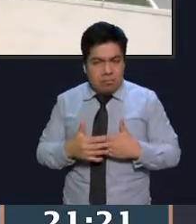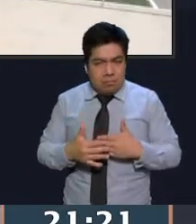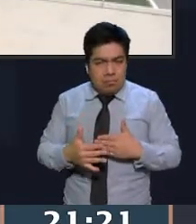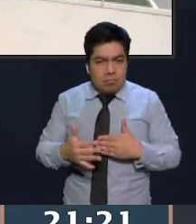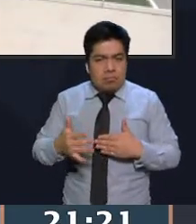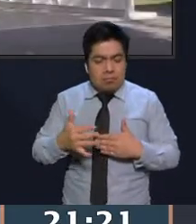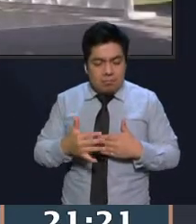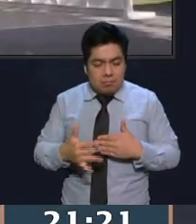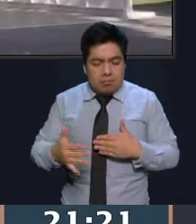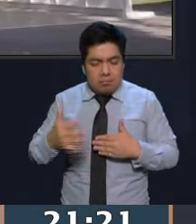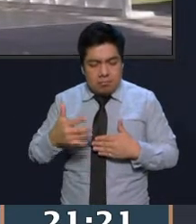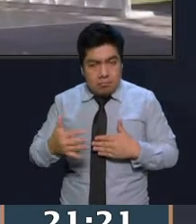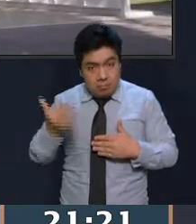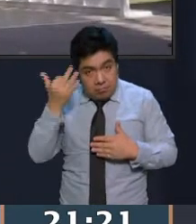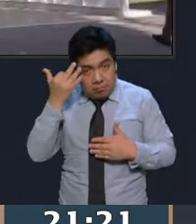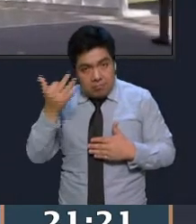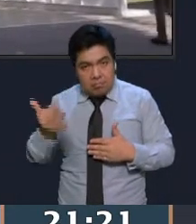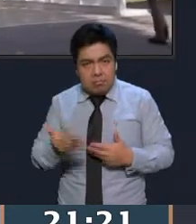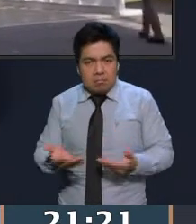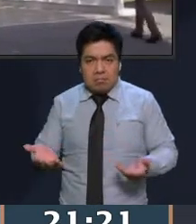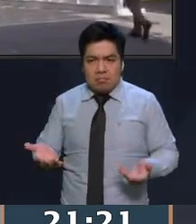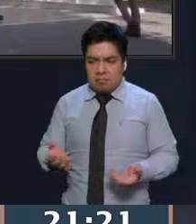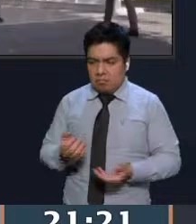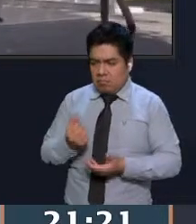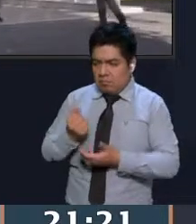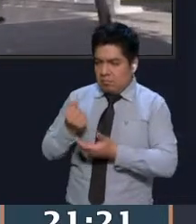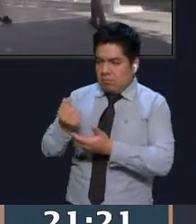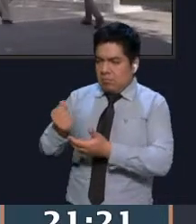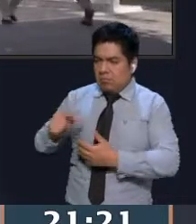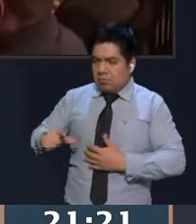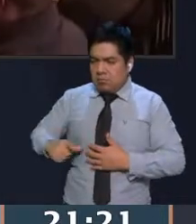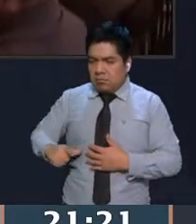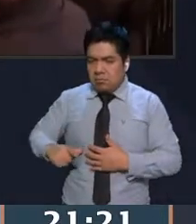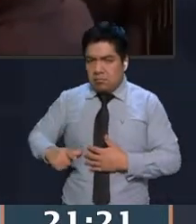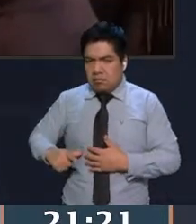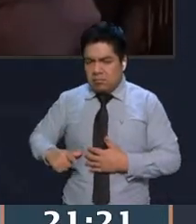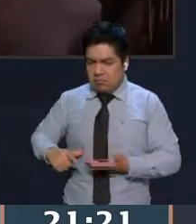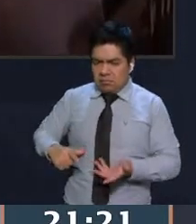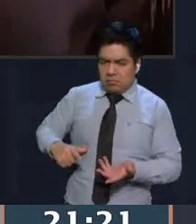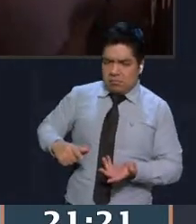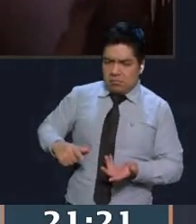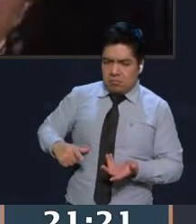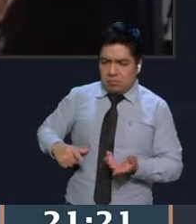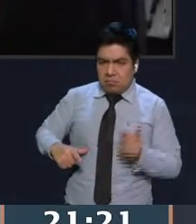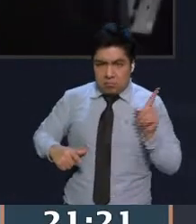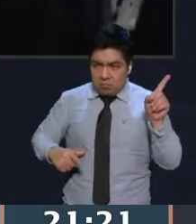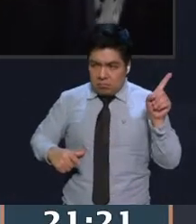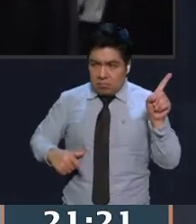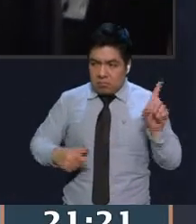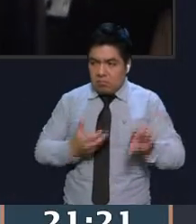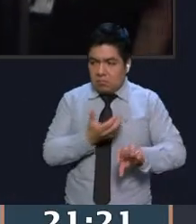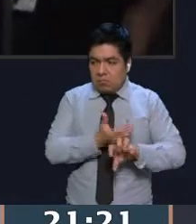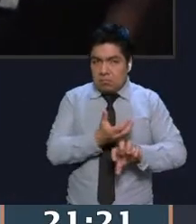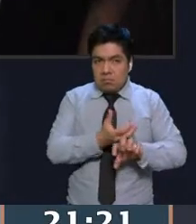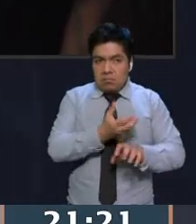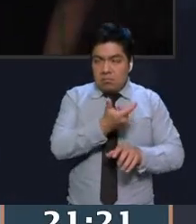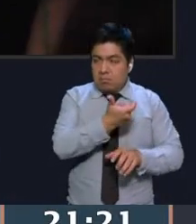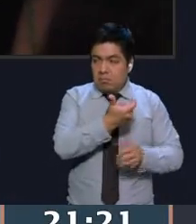indicado que no es financiada por gobiernos cuando claramente la financia el gobierno de Estados Unidos.